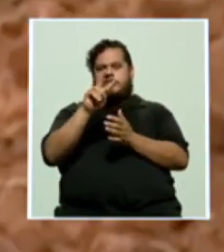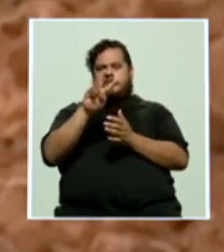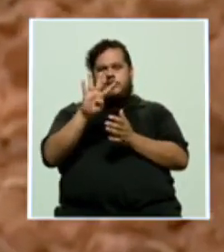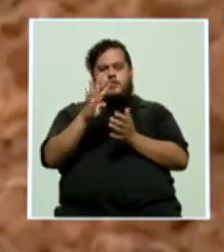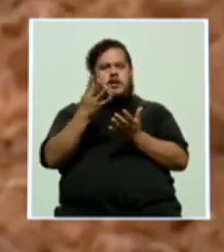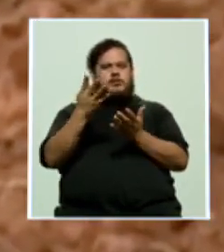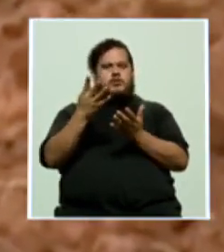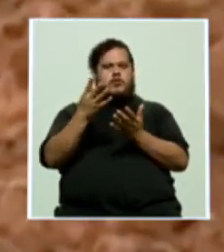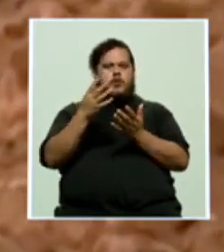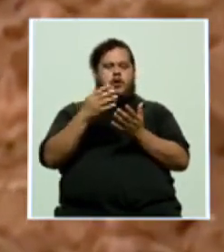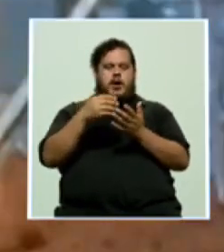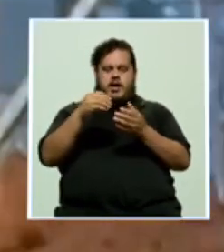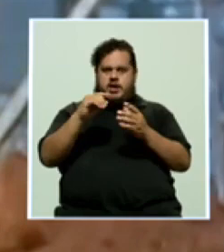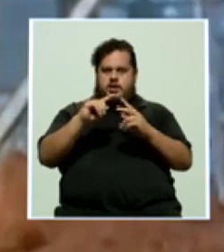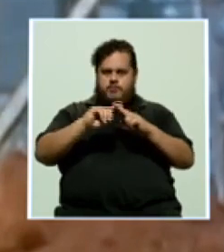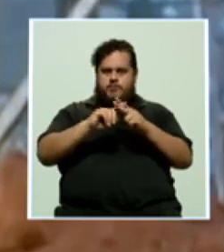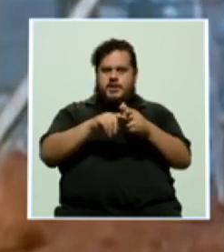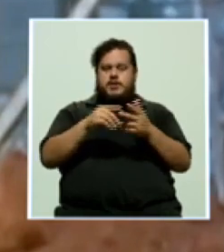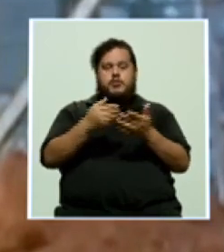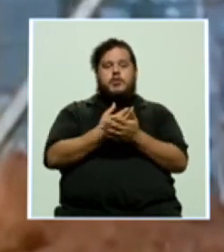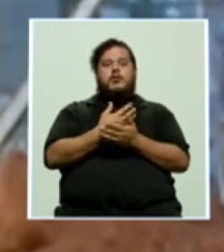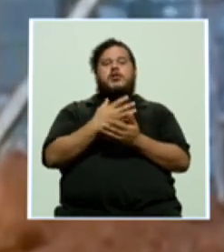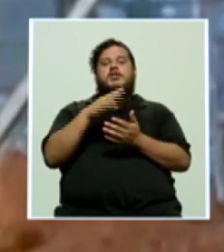1.824 operaciones con una inversión de